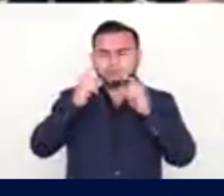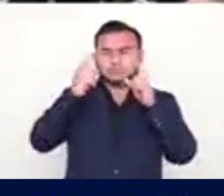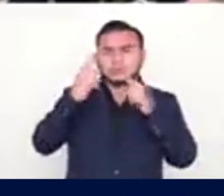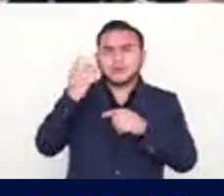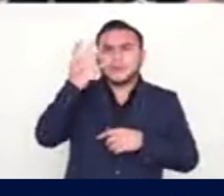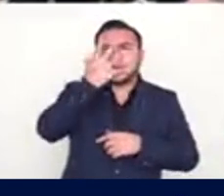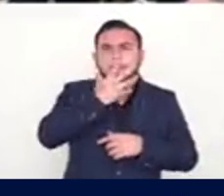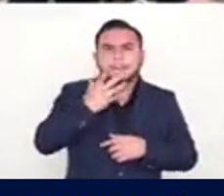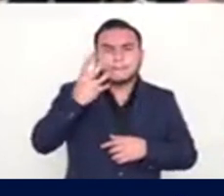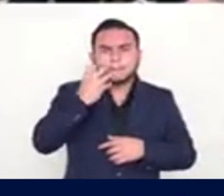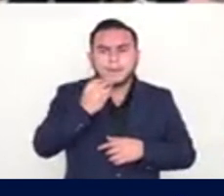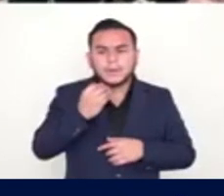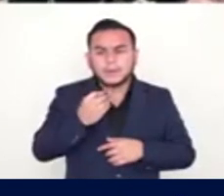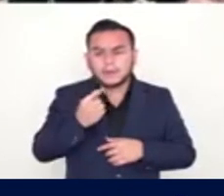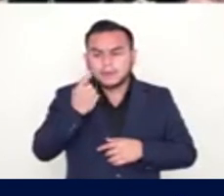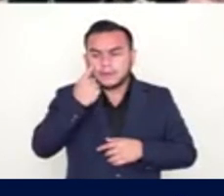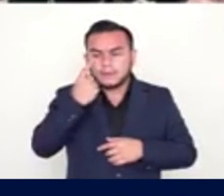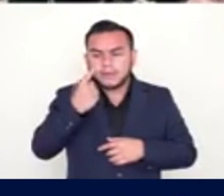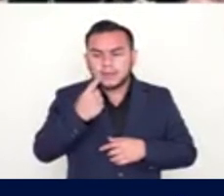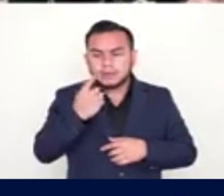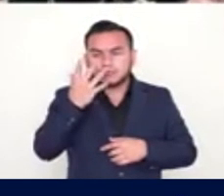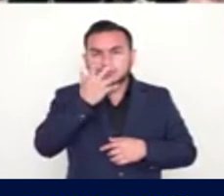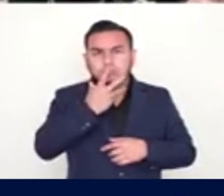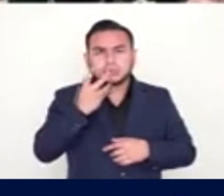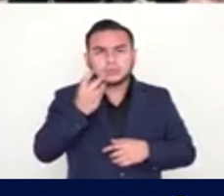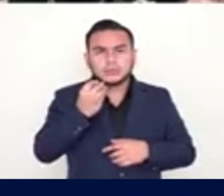bonita de reportar y es esto. Miren qué lindo.